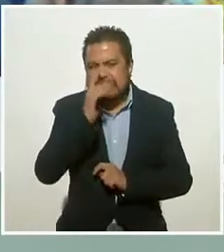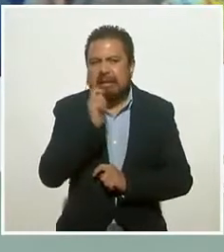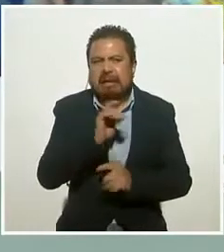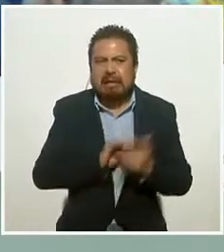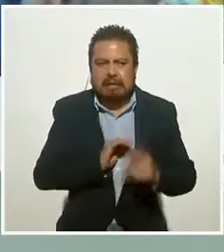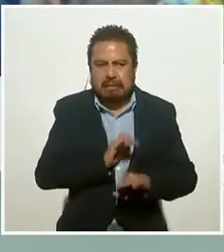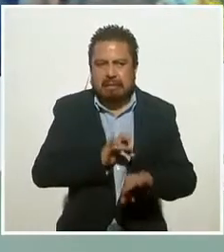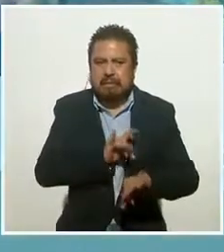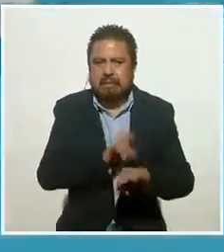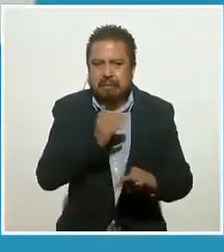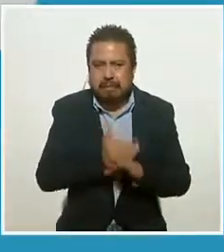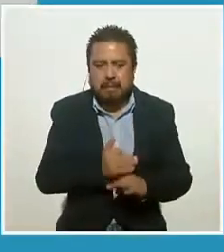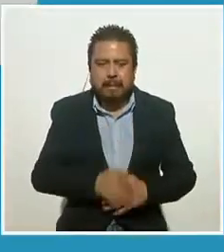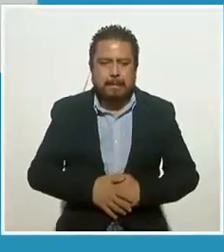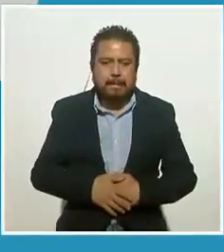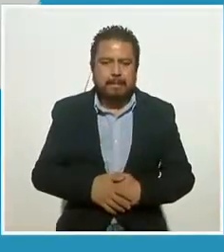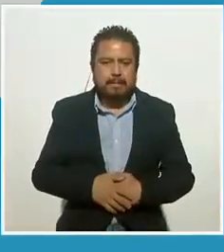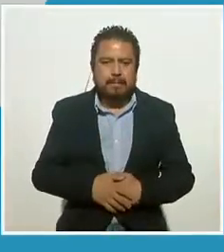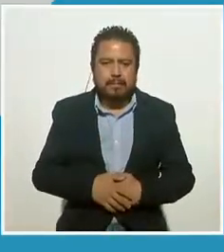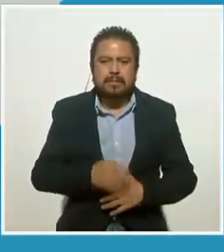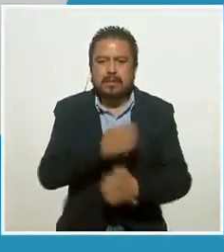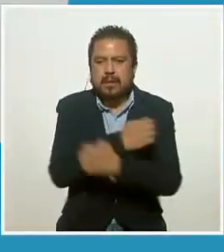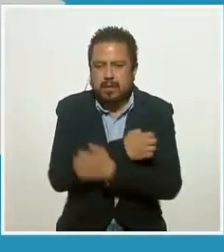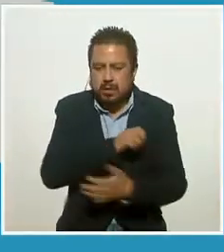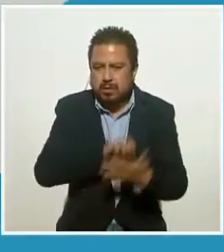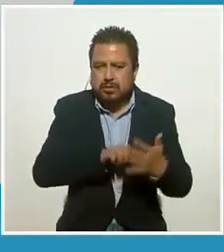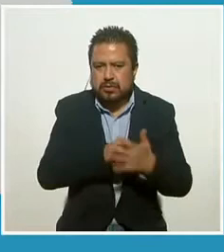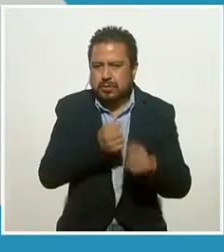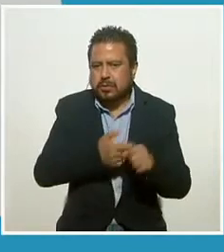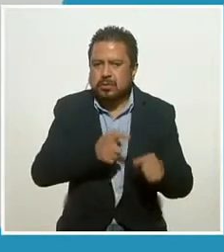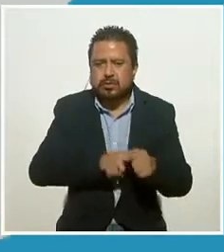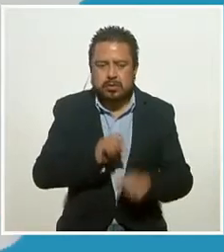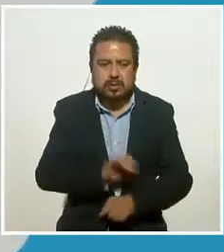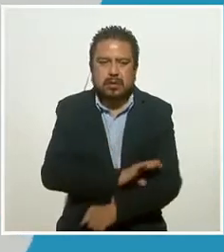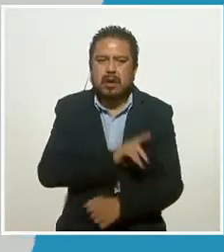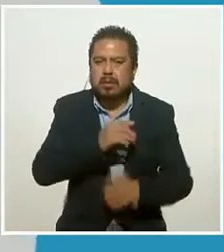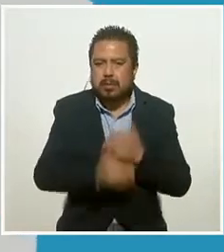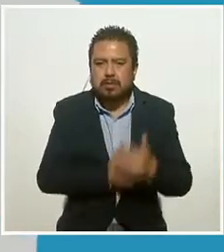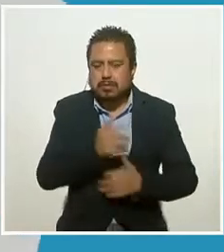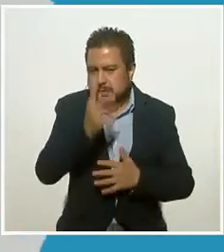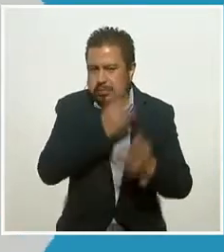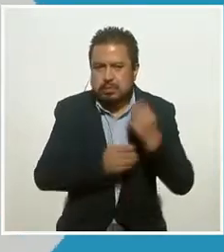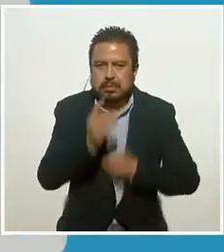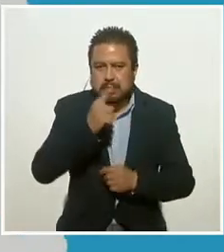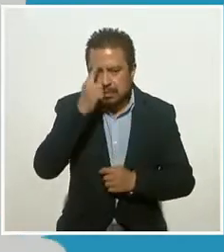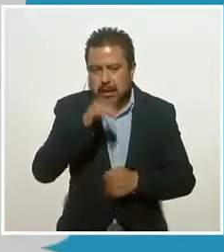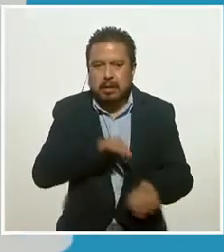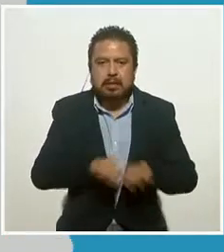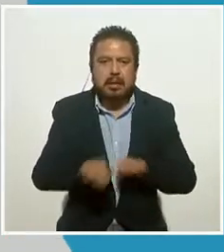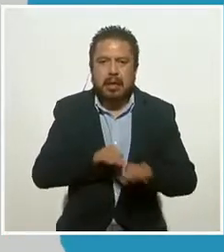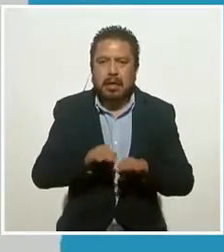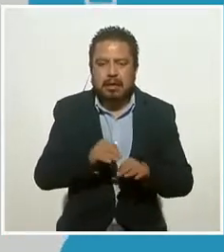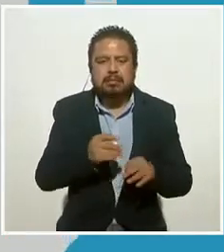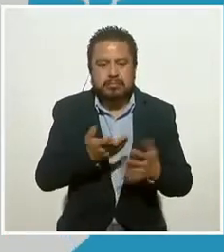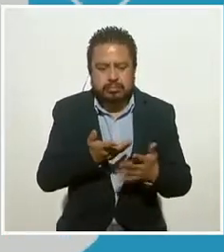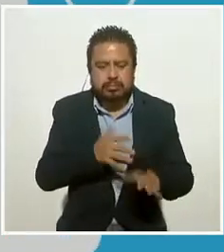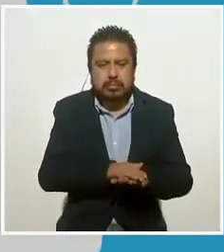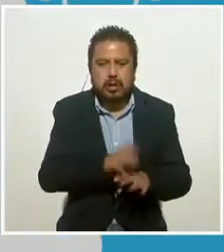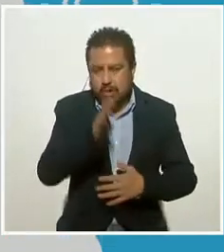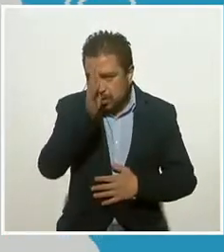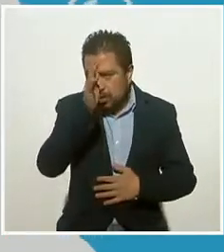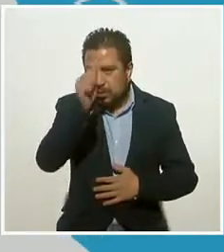hablar. La educación socioemocional es un proceso de aprendizaje para trabajar e integrar